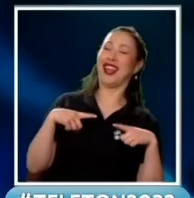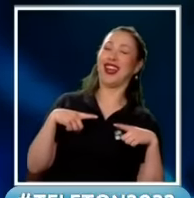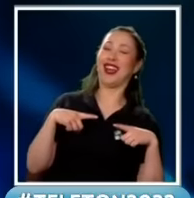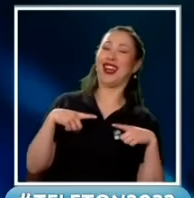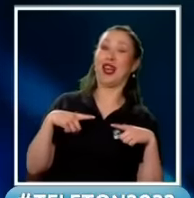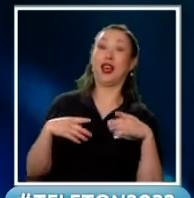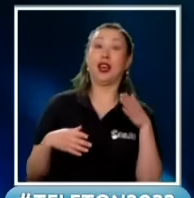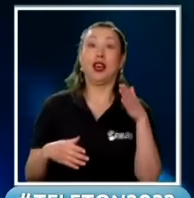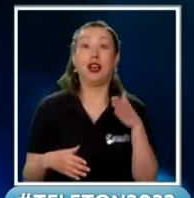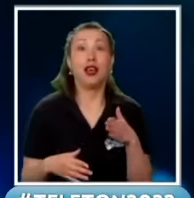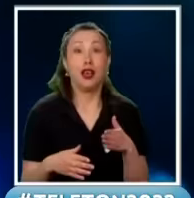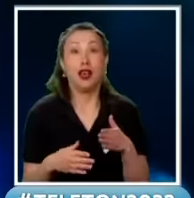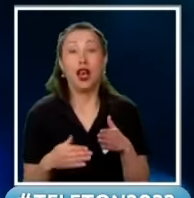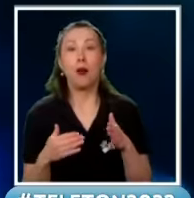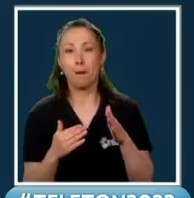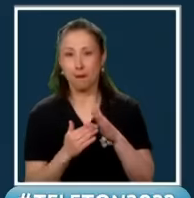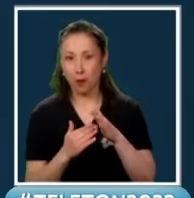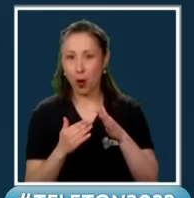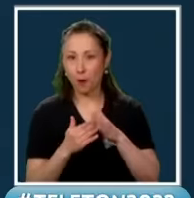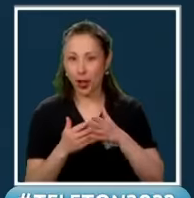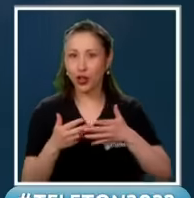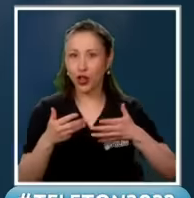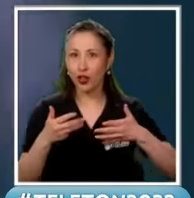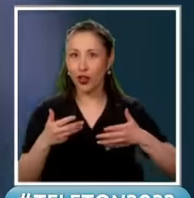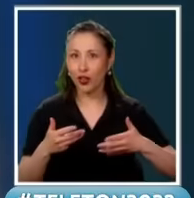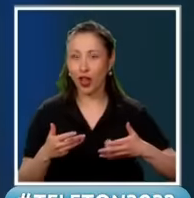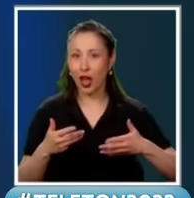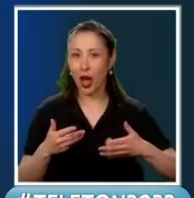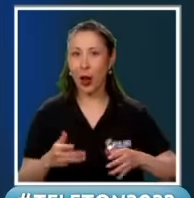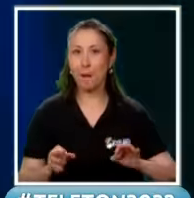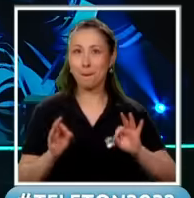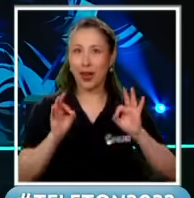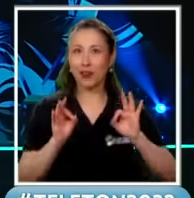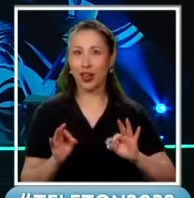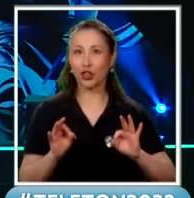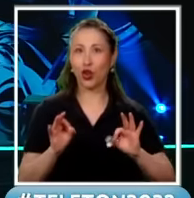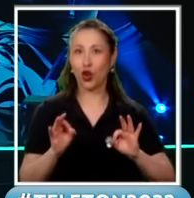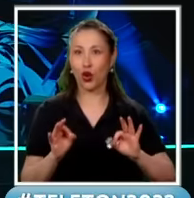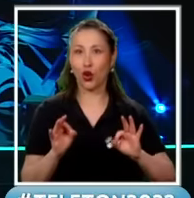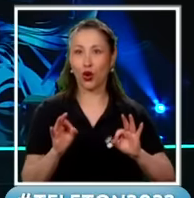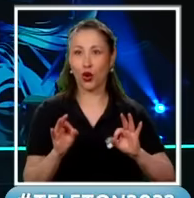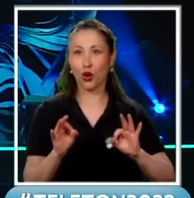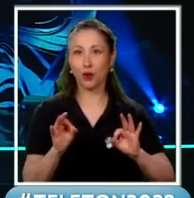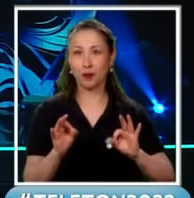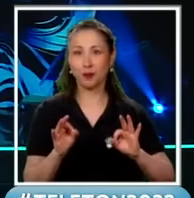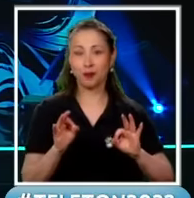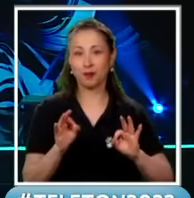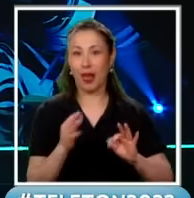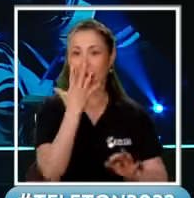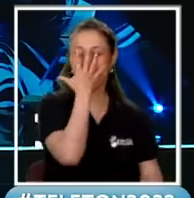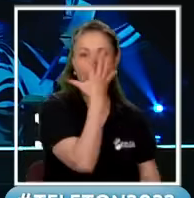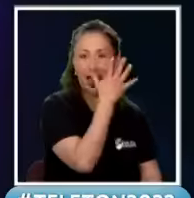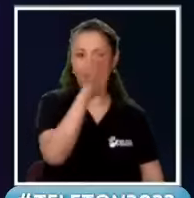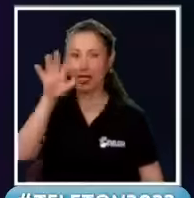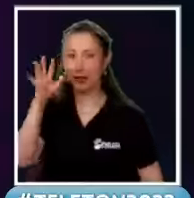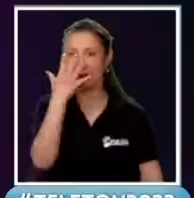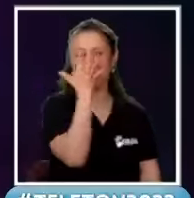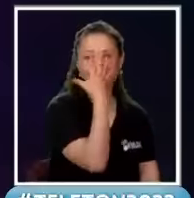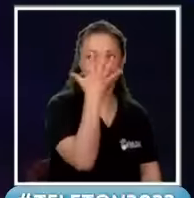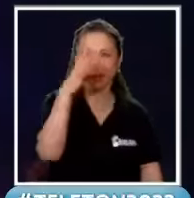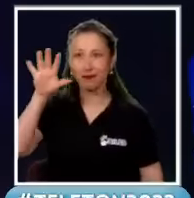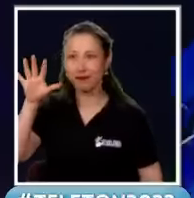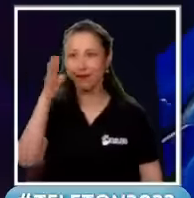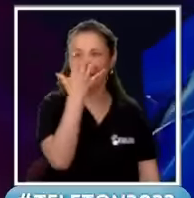descansar. Llegó el momento de ser perfecto. Stefan Kramer.